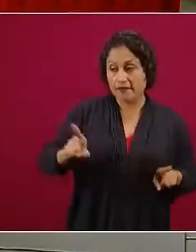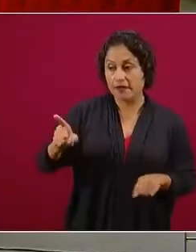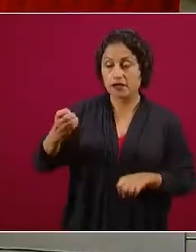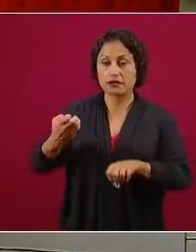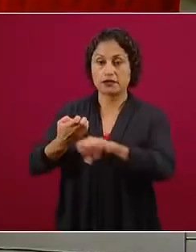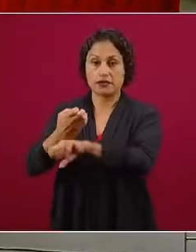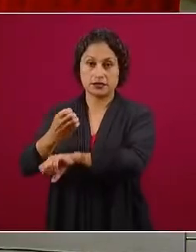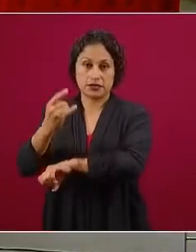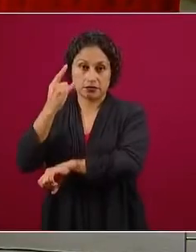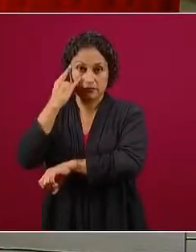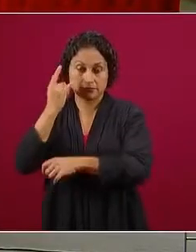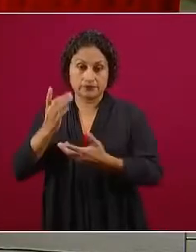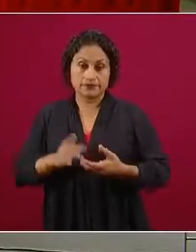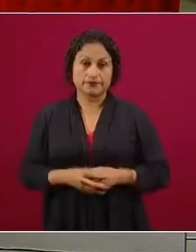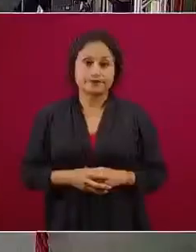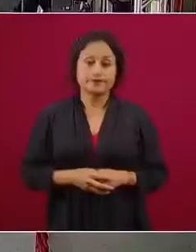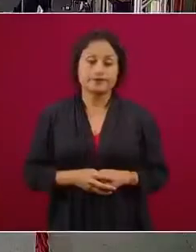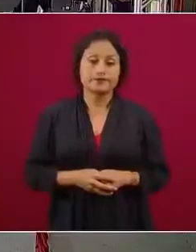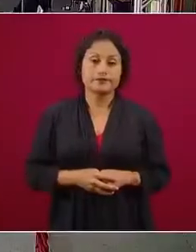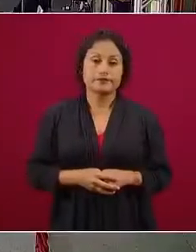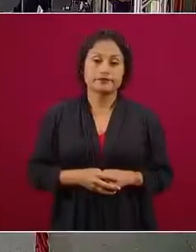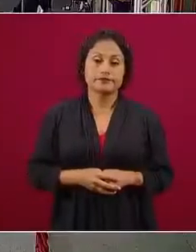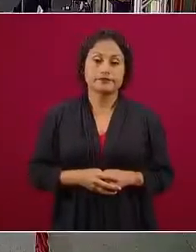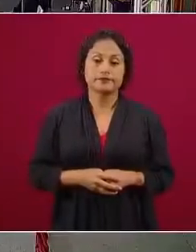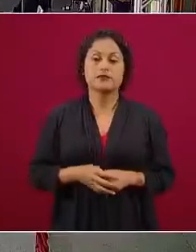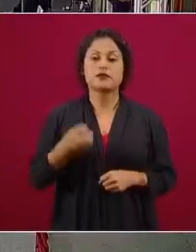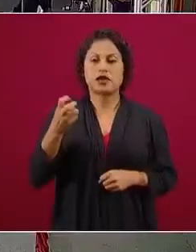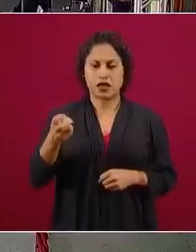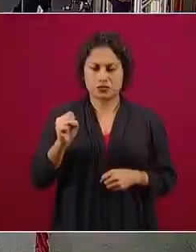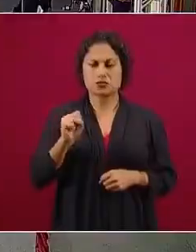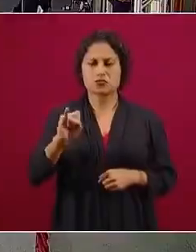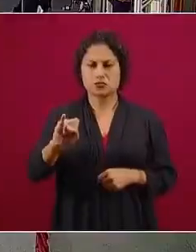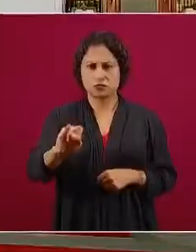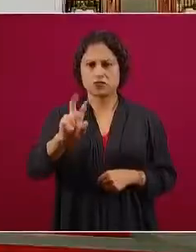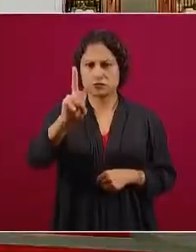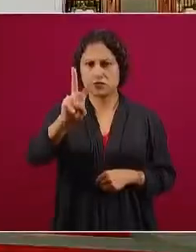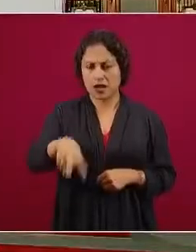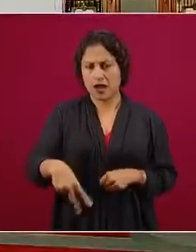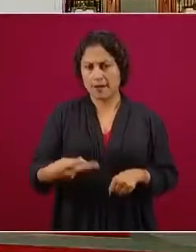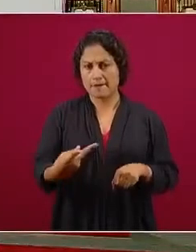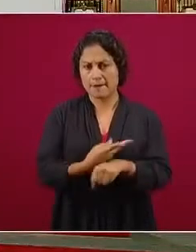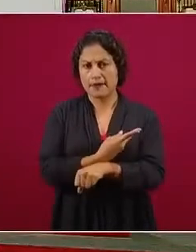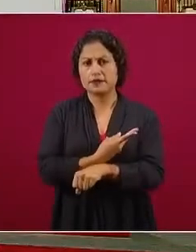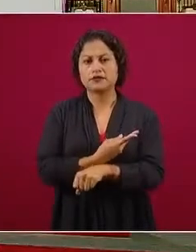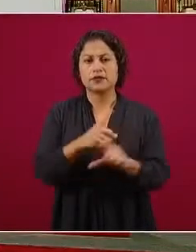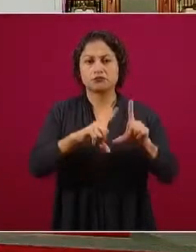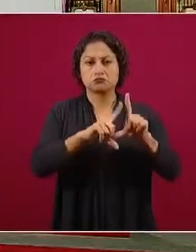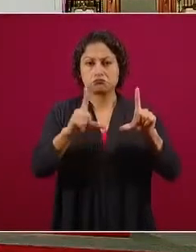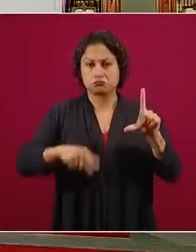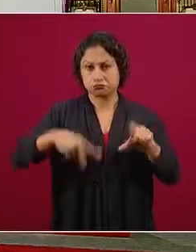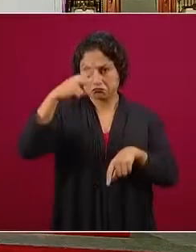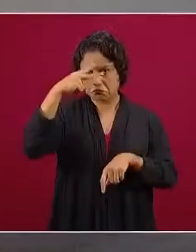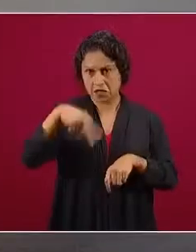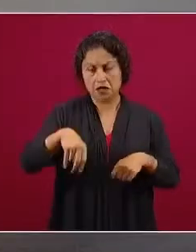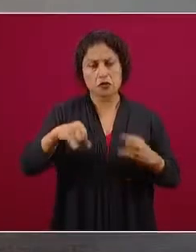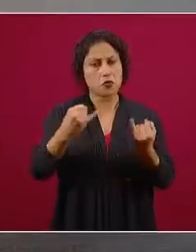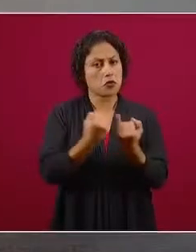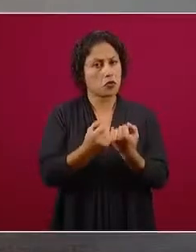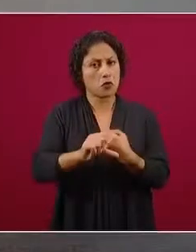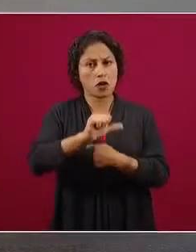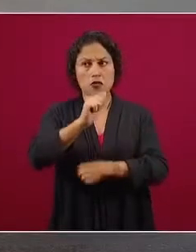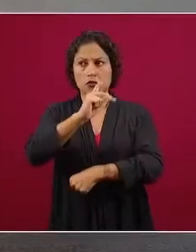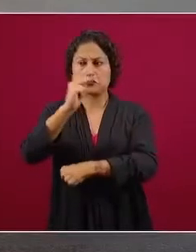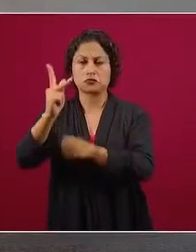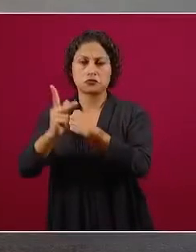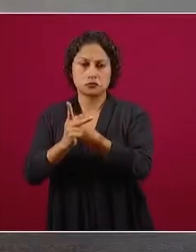una situación que puede ocurrir y ha ocurrido a lo largo de la epidemia en México y en el mundo, y conviene